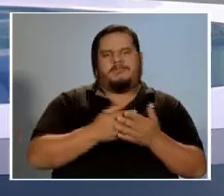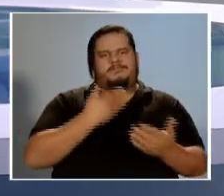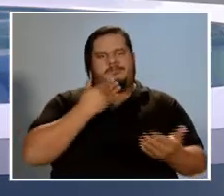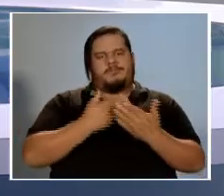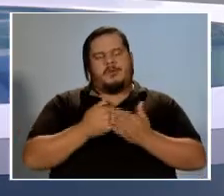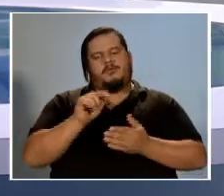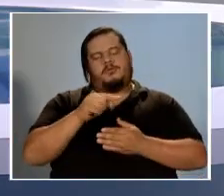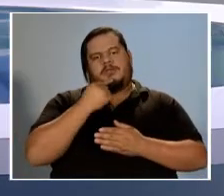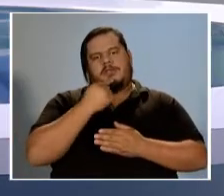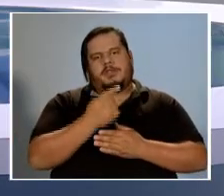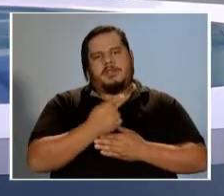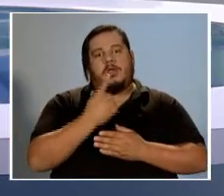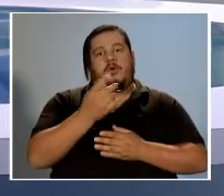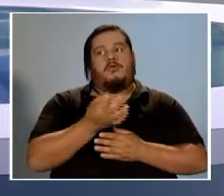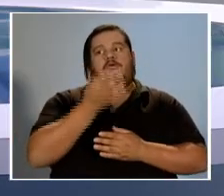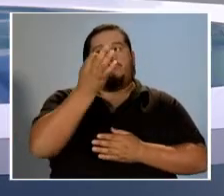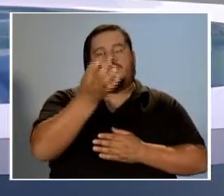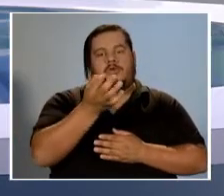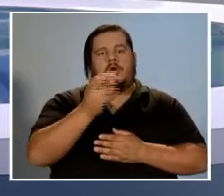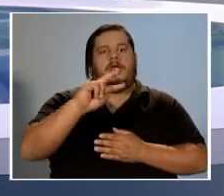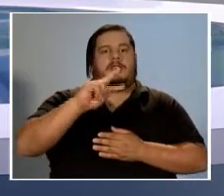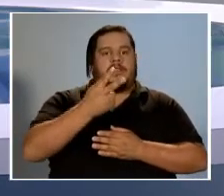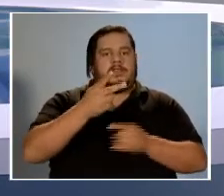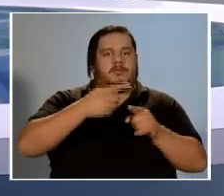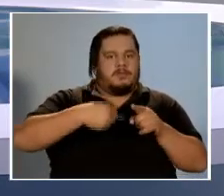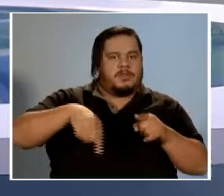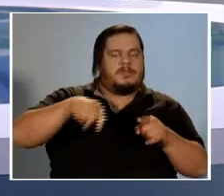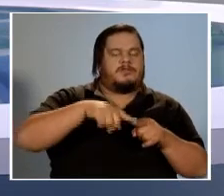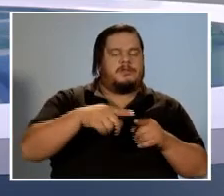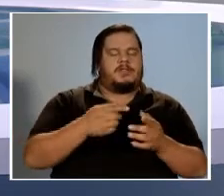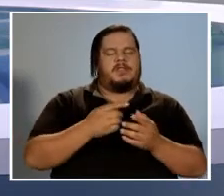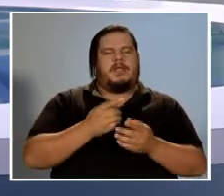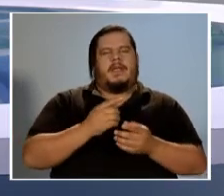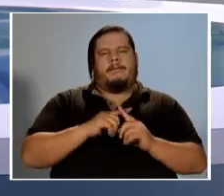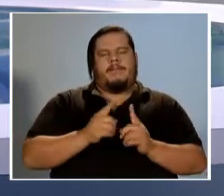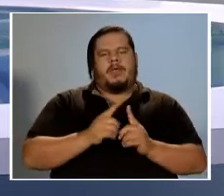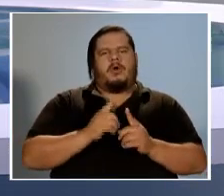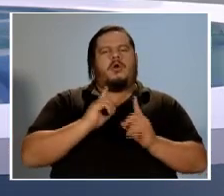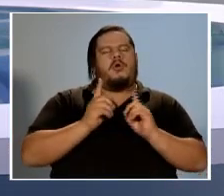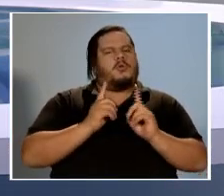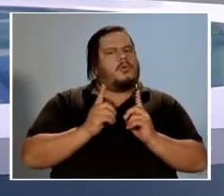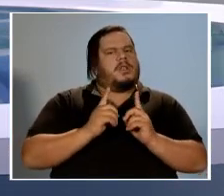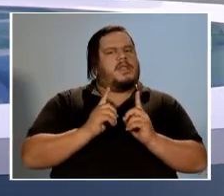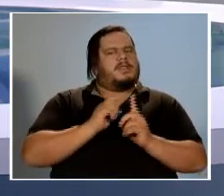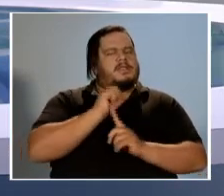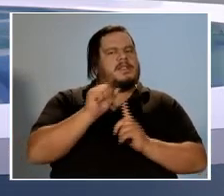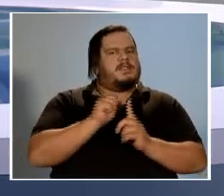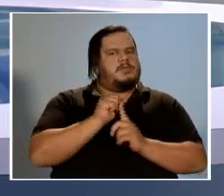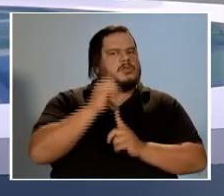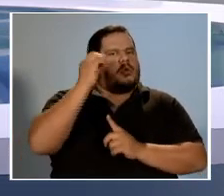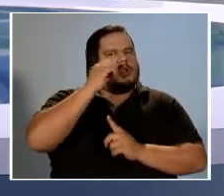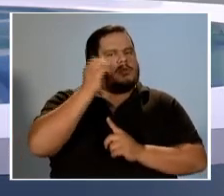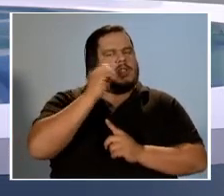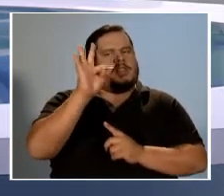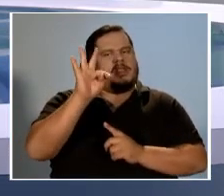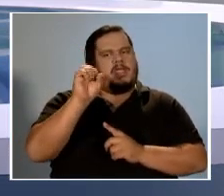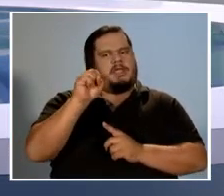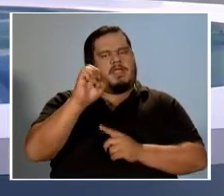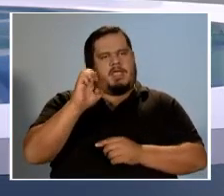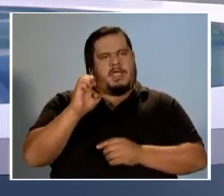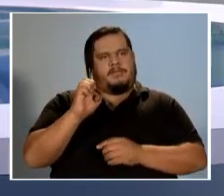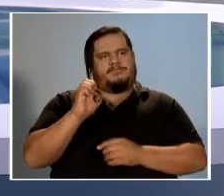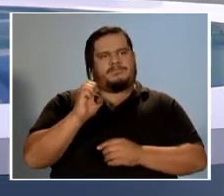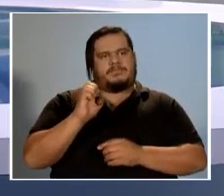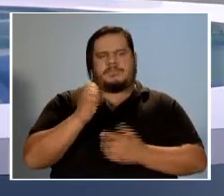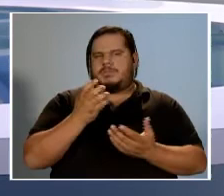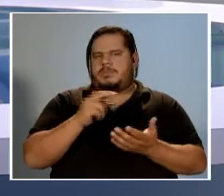ya se lo mencionaba, un futuro de segundas rondas. Aparte de esto, ¿cuál es la posición del Tribunal Supremo de Elecciones en que